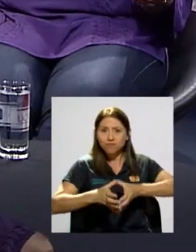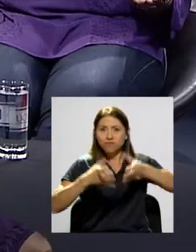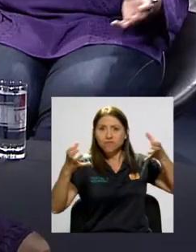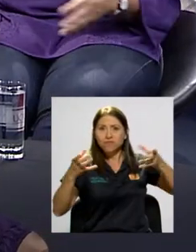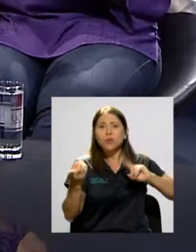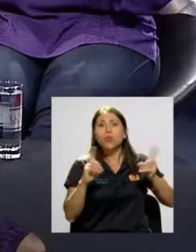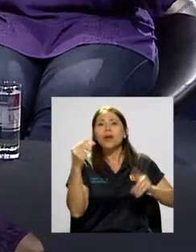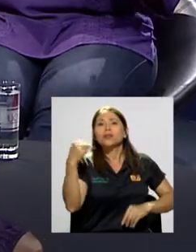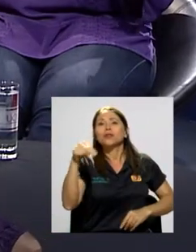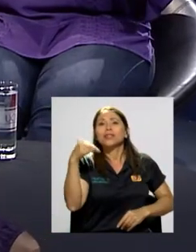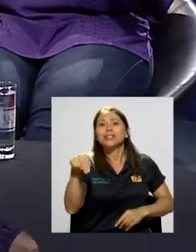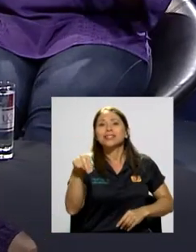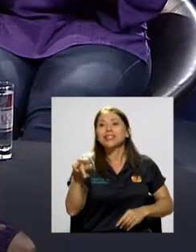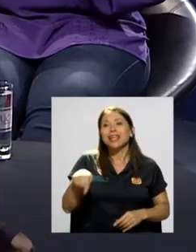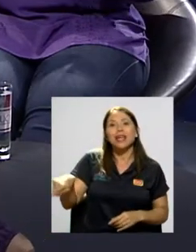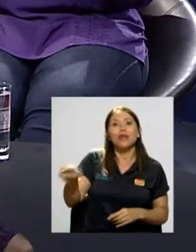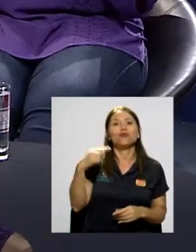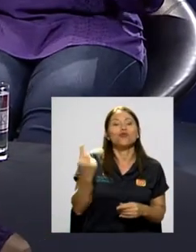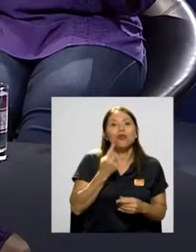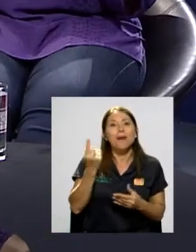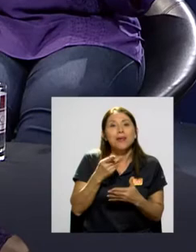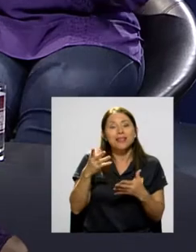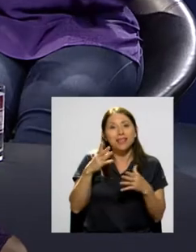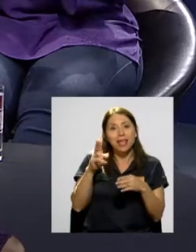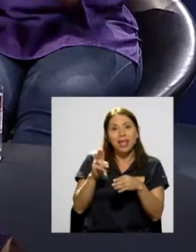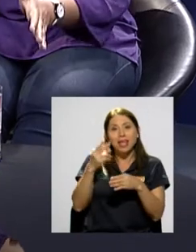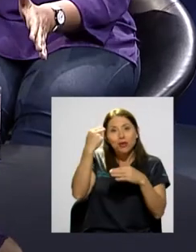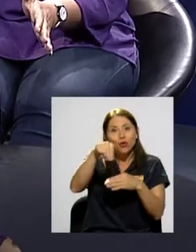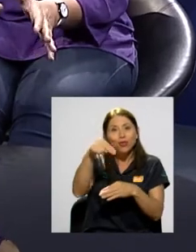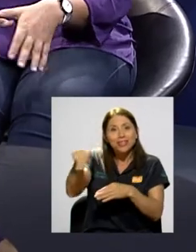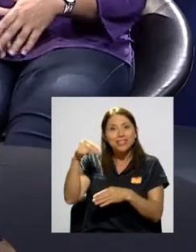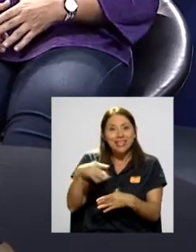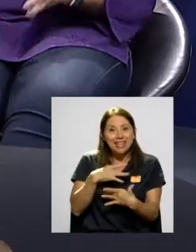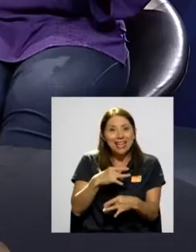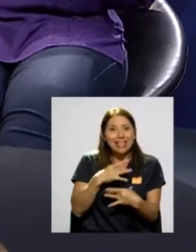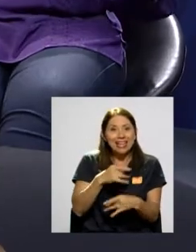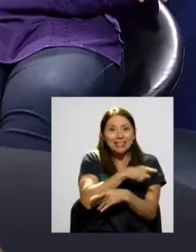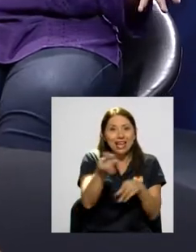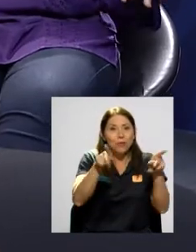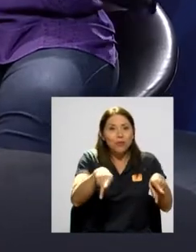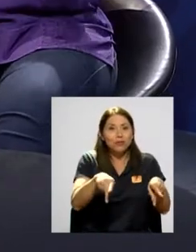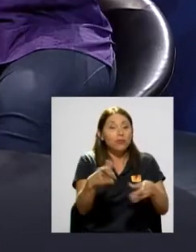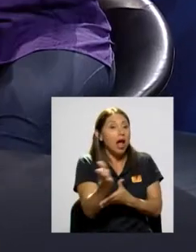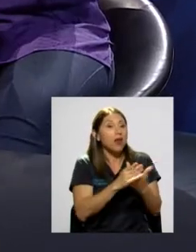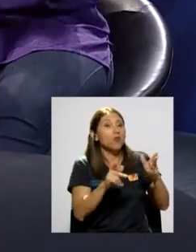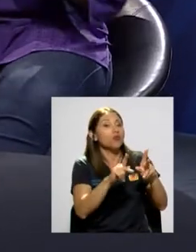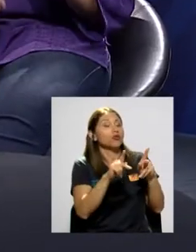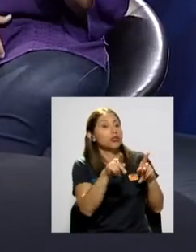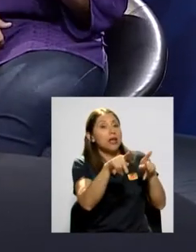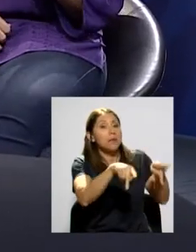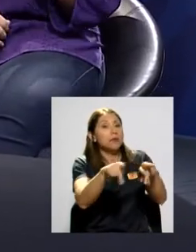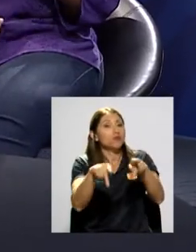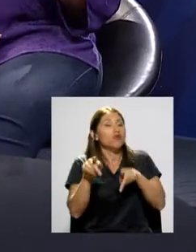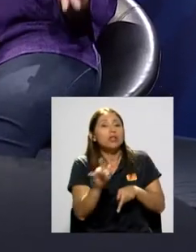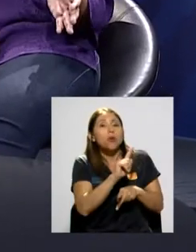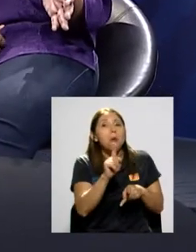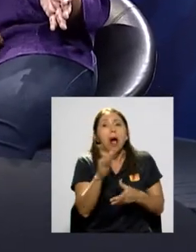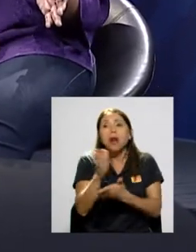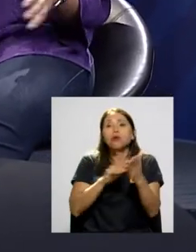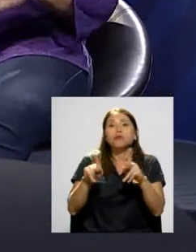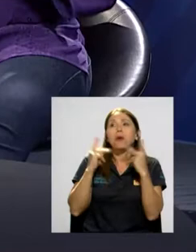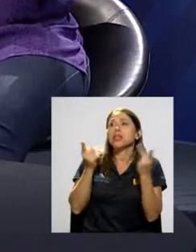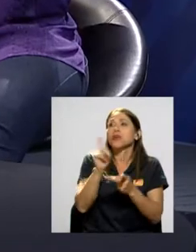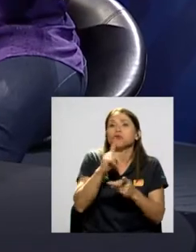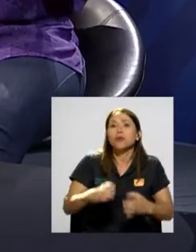consume la población, para la población hay partidos que ni siquiera existen, porque nunca tienen cobertura, o se enmarcan a determinados partidos como los ganadores, como los